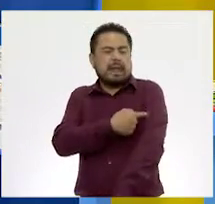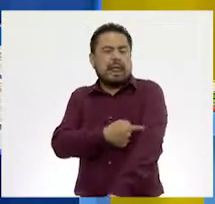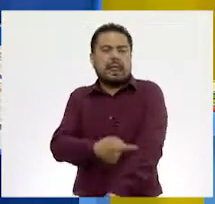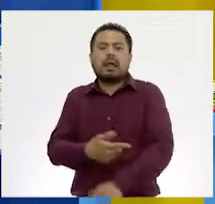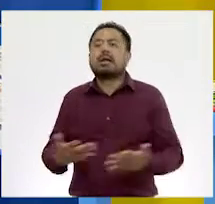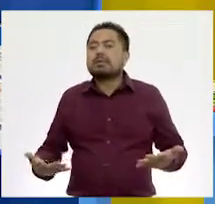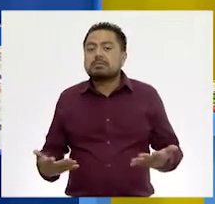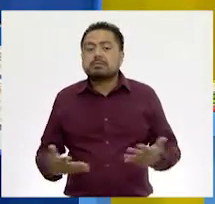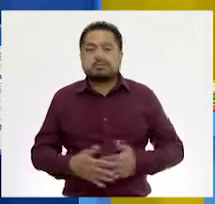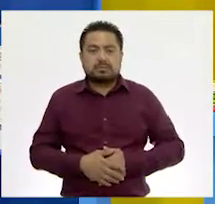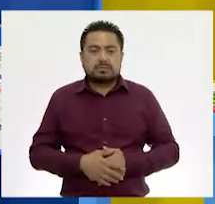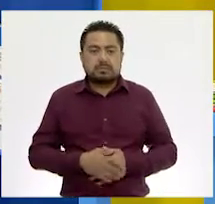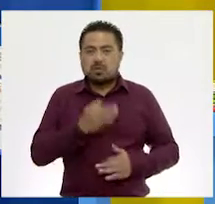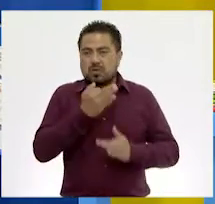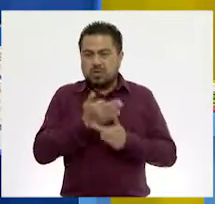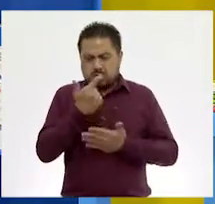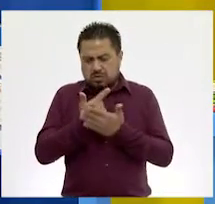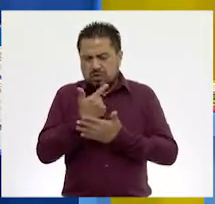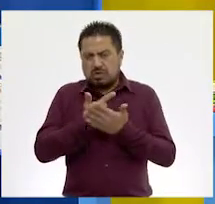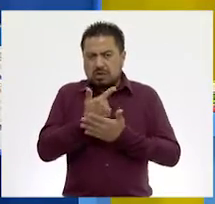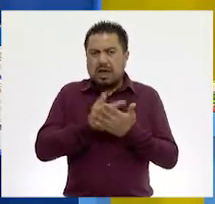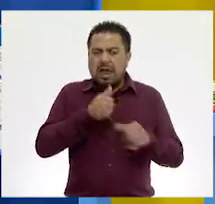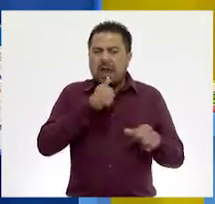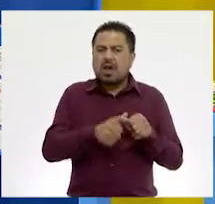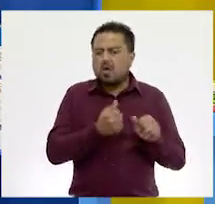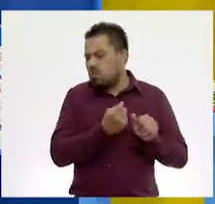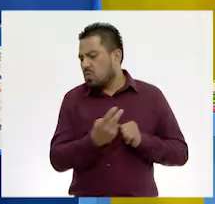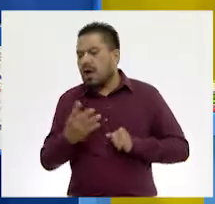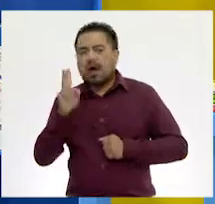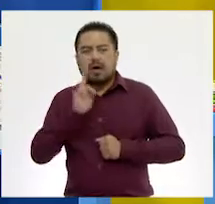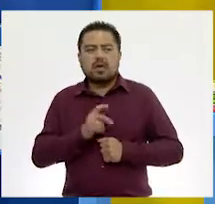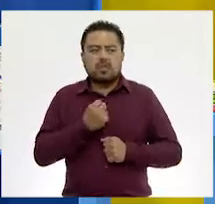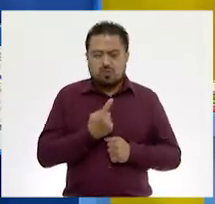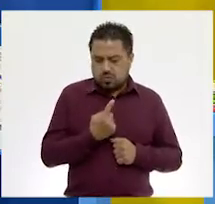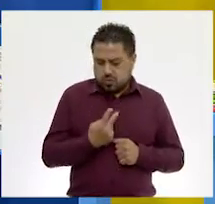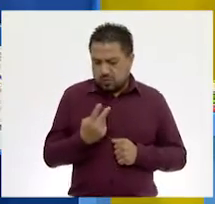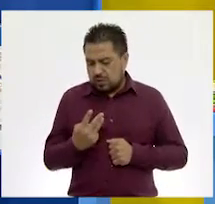larga? Contemos rápidamente si les parece las letras que contiene.